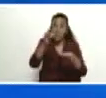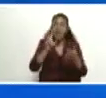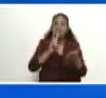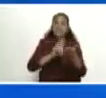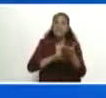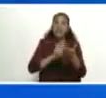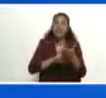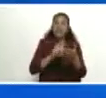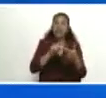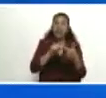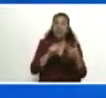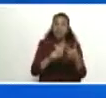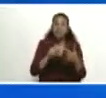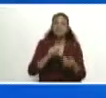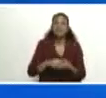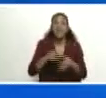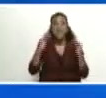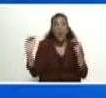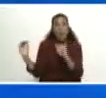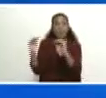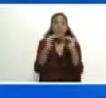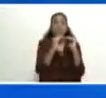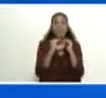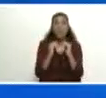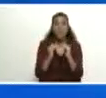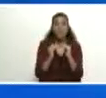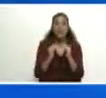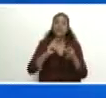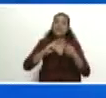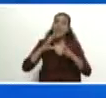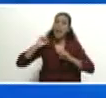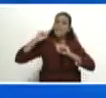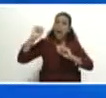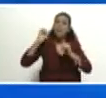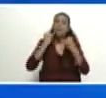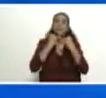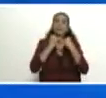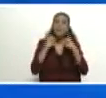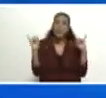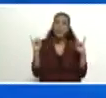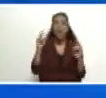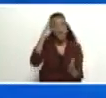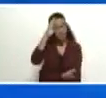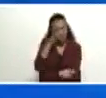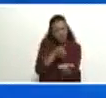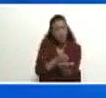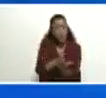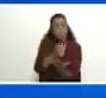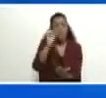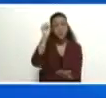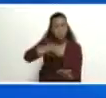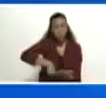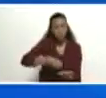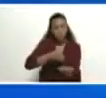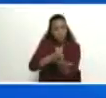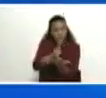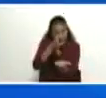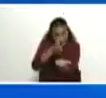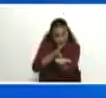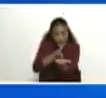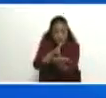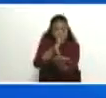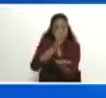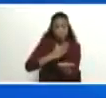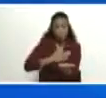verdad, de la igualdad, de la patria, de la independencia. Ese es nuestro camino. Y en ese camino